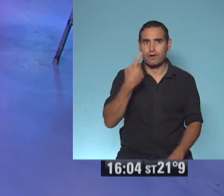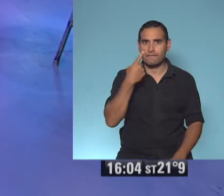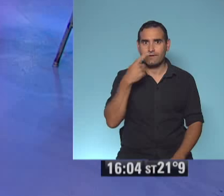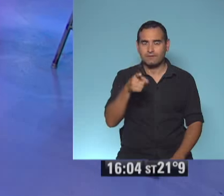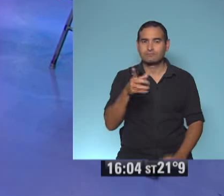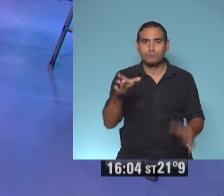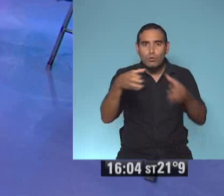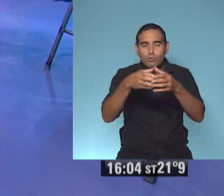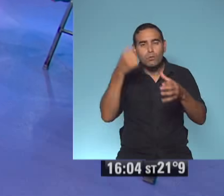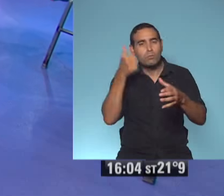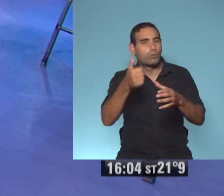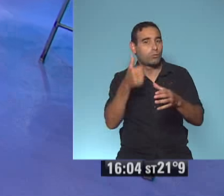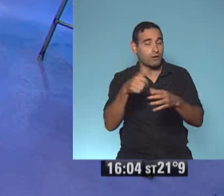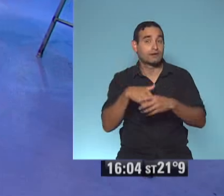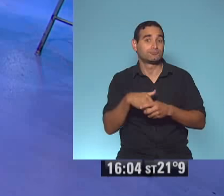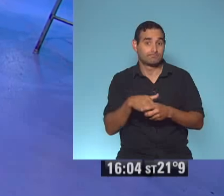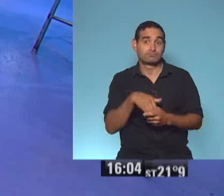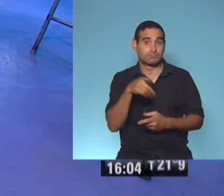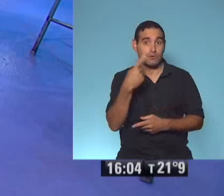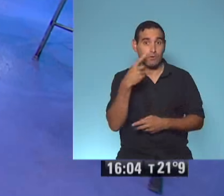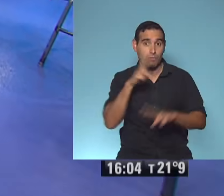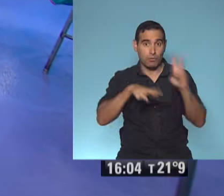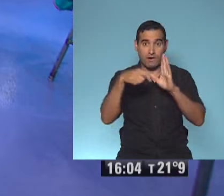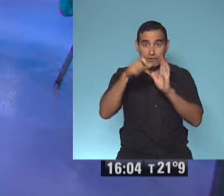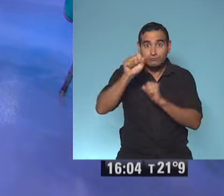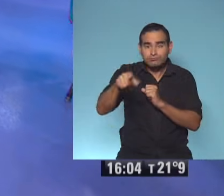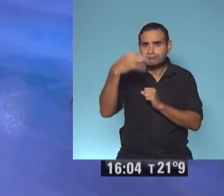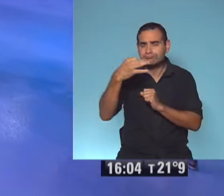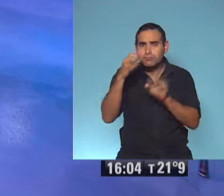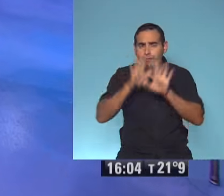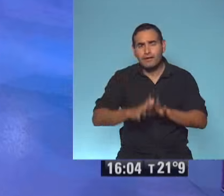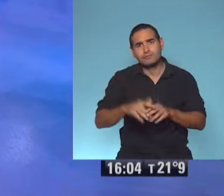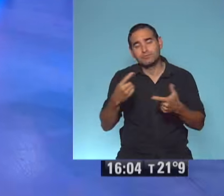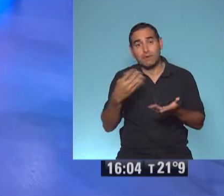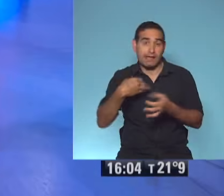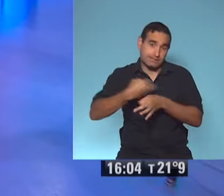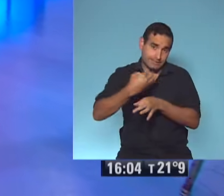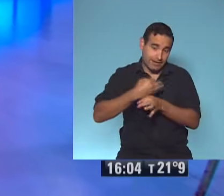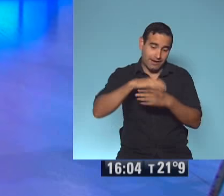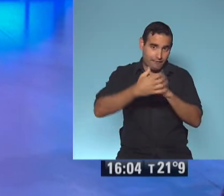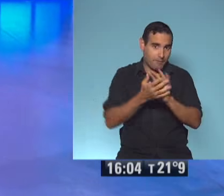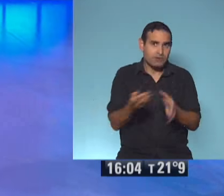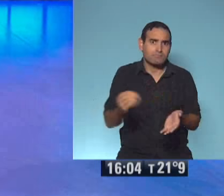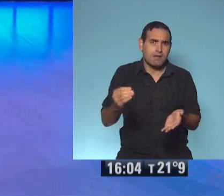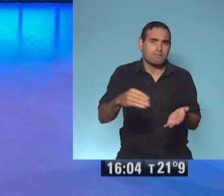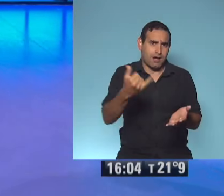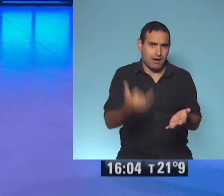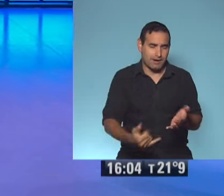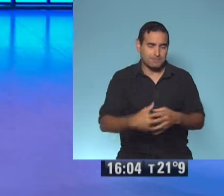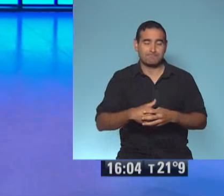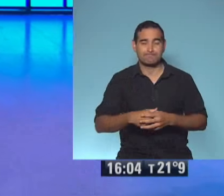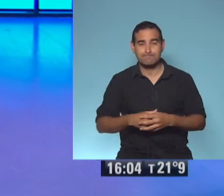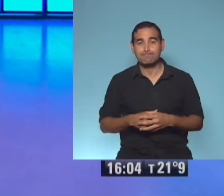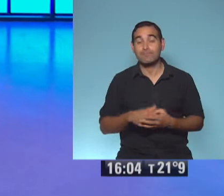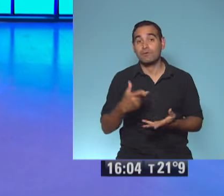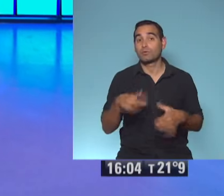banda. Yo también, son muy buenos ellos. No se la pierdan, pueden buscar los videos que hacen cosas hermosas, además de enseñarnos a lavarnos las manos, que en este momento es muy importante.